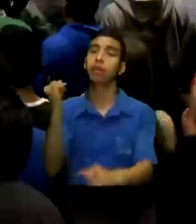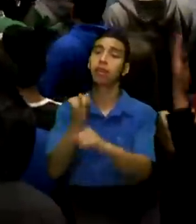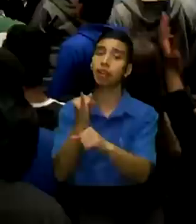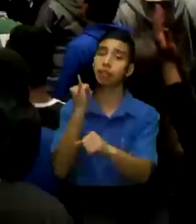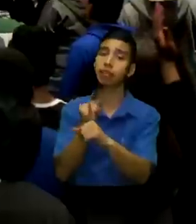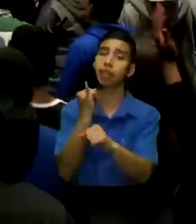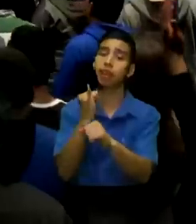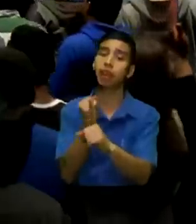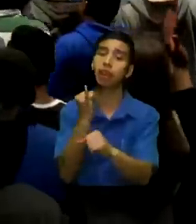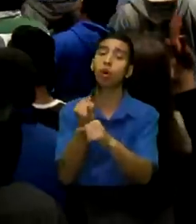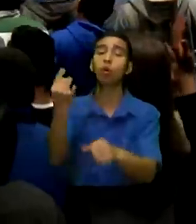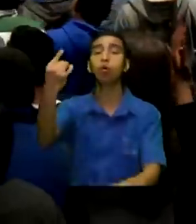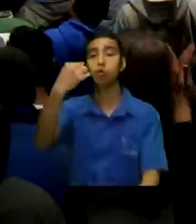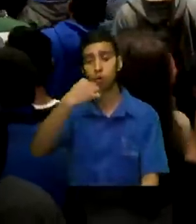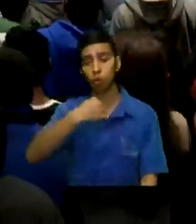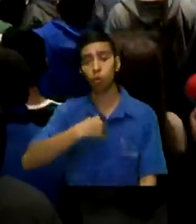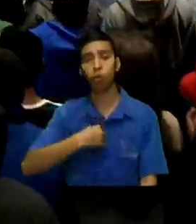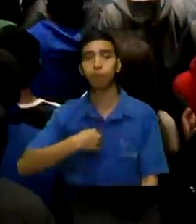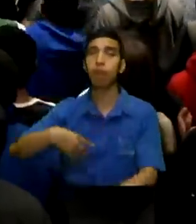que yo